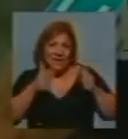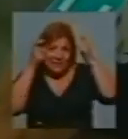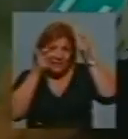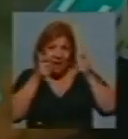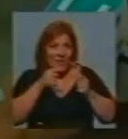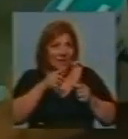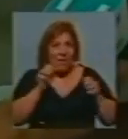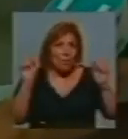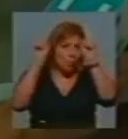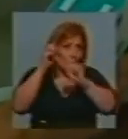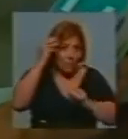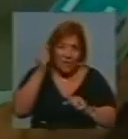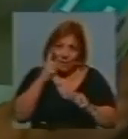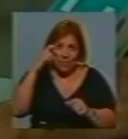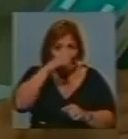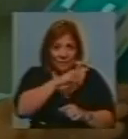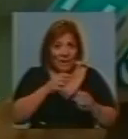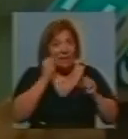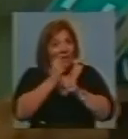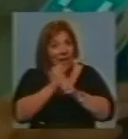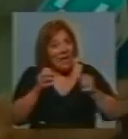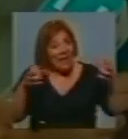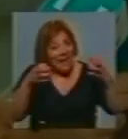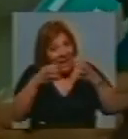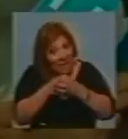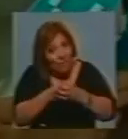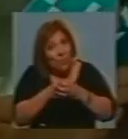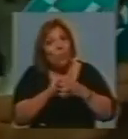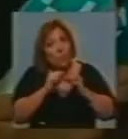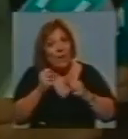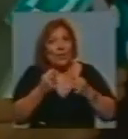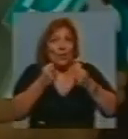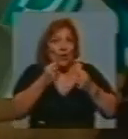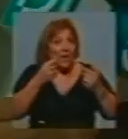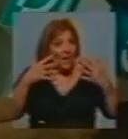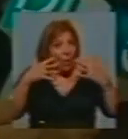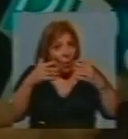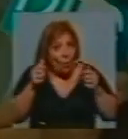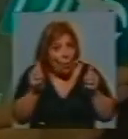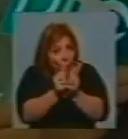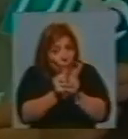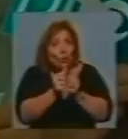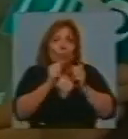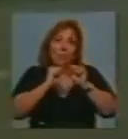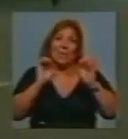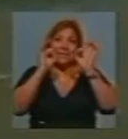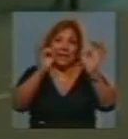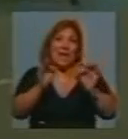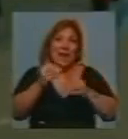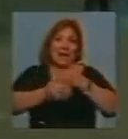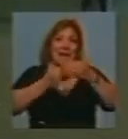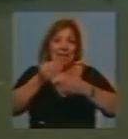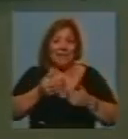Chávez, pero trabajando en equipo, con inteligencia, se puede conciliar un proceso que es lo más importante.